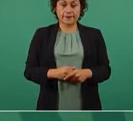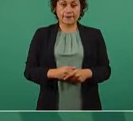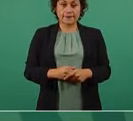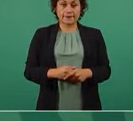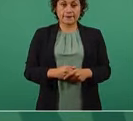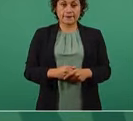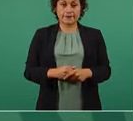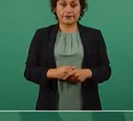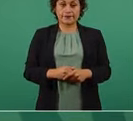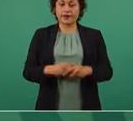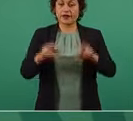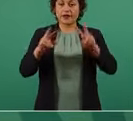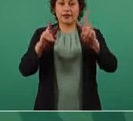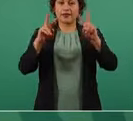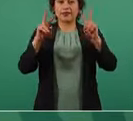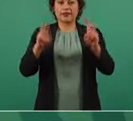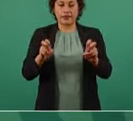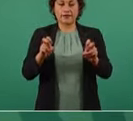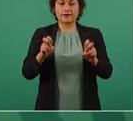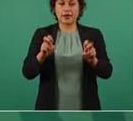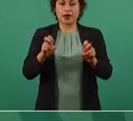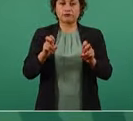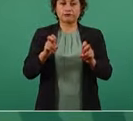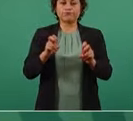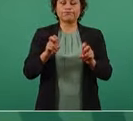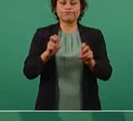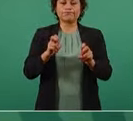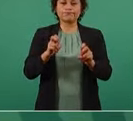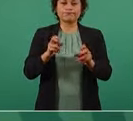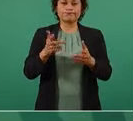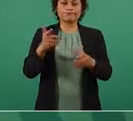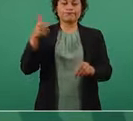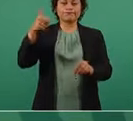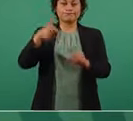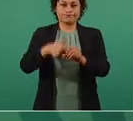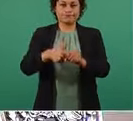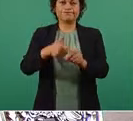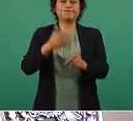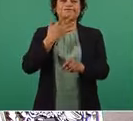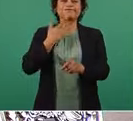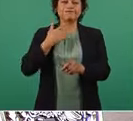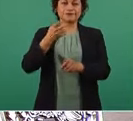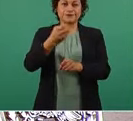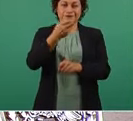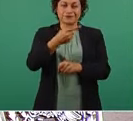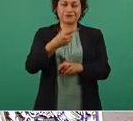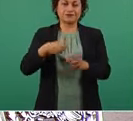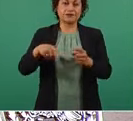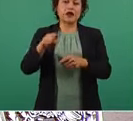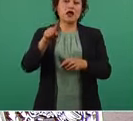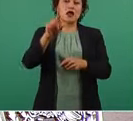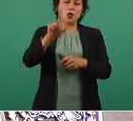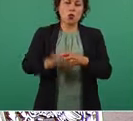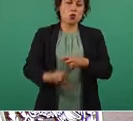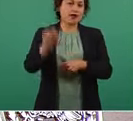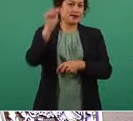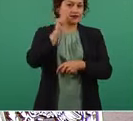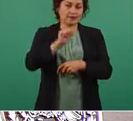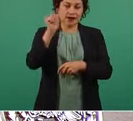el quién es quién en los precios de los combustibles, como todos los lunes. La